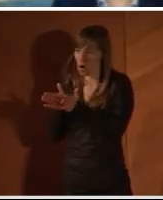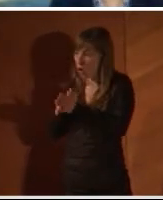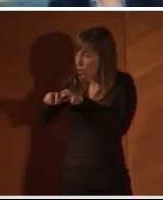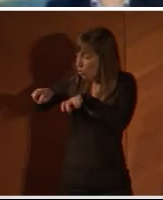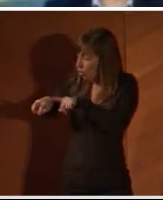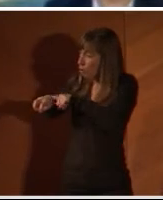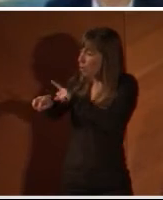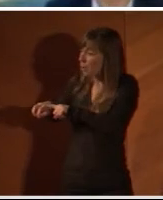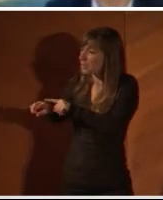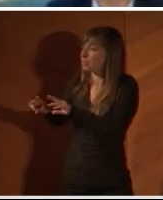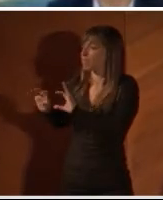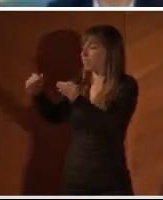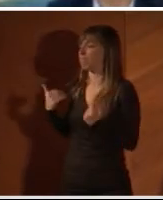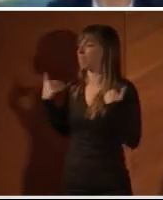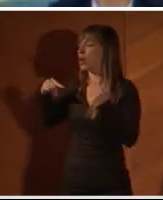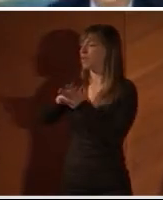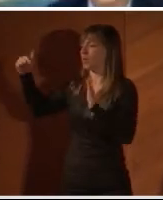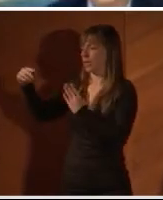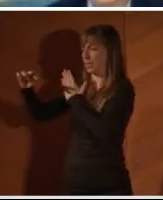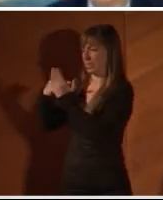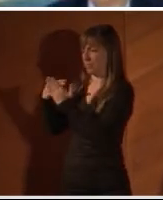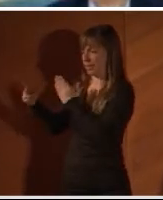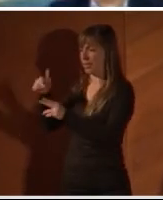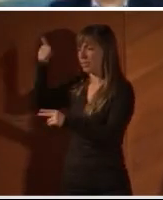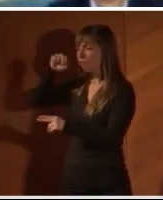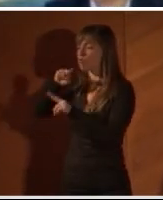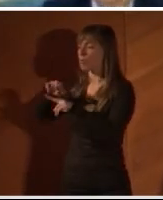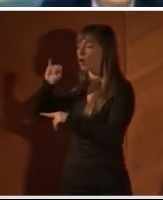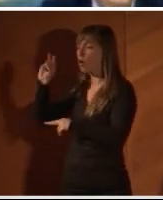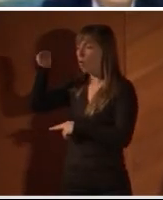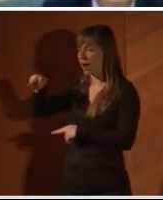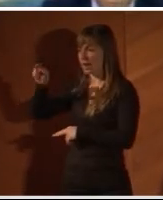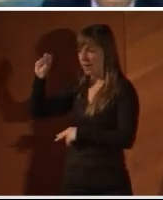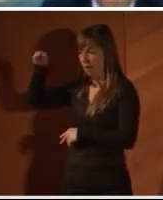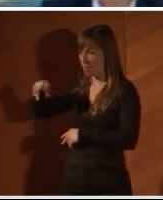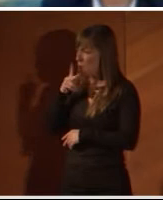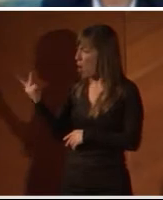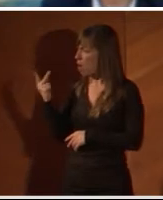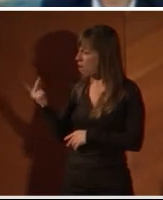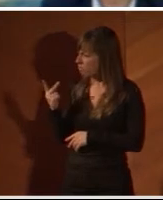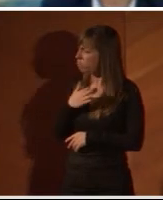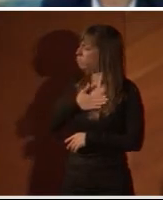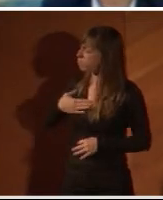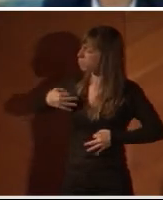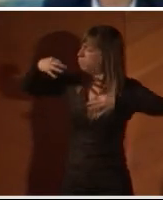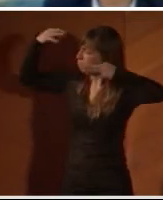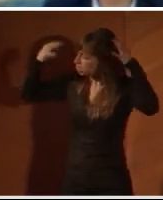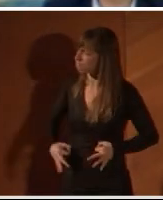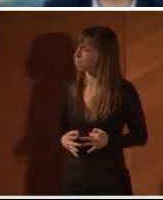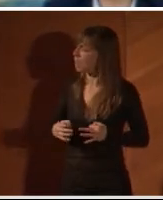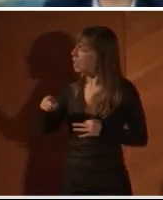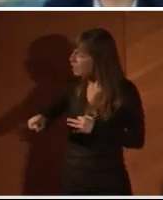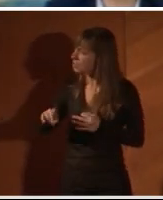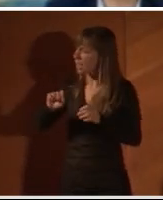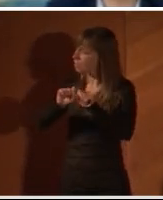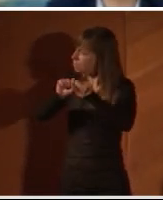Nuevas Tecnologías y Transparencia, Juan Ramón Hernández, porque los dos hemos querido y estamos convencidos de la necesidad de